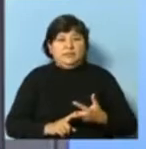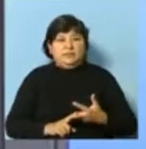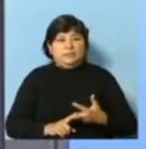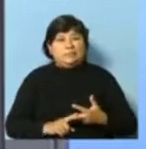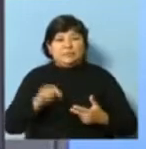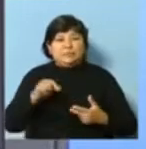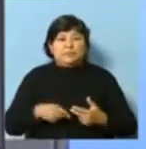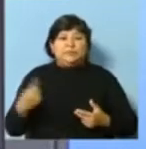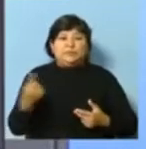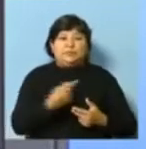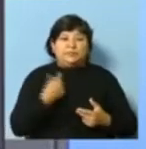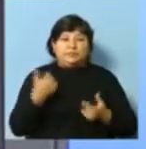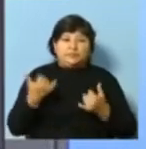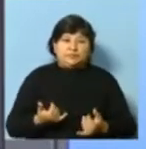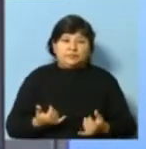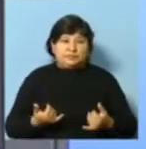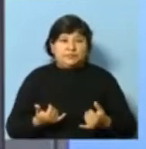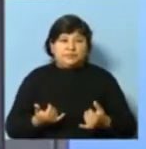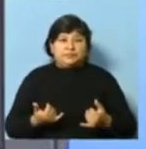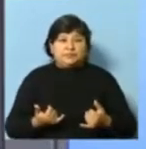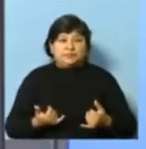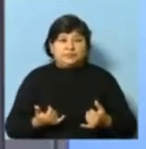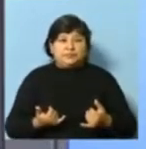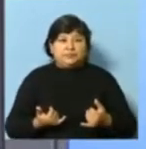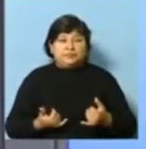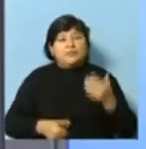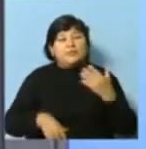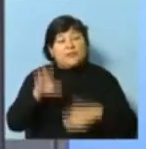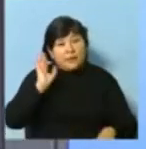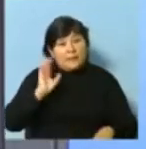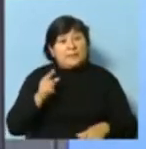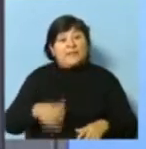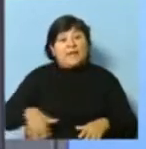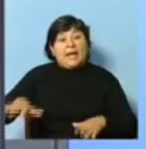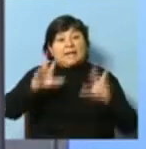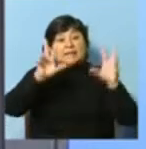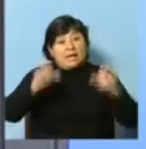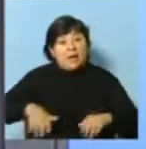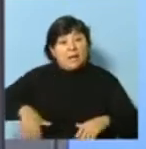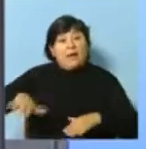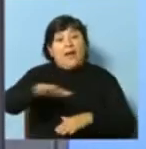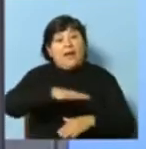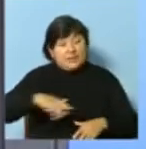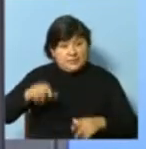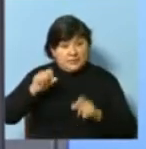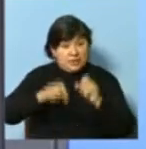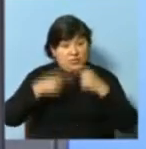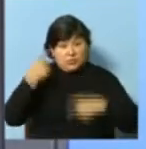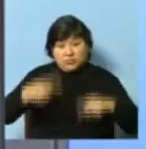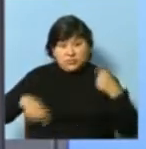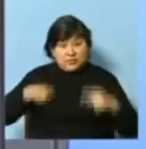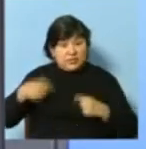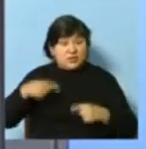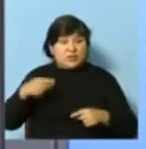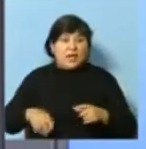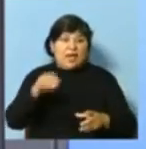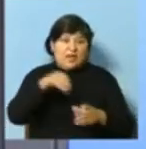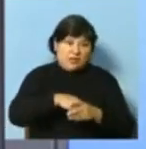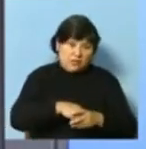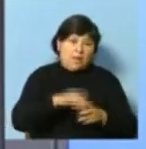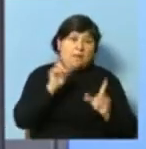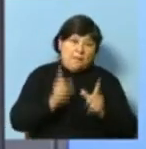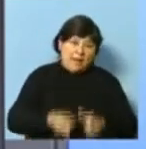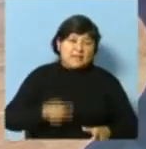centros y justamente abordamos temas sociales complementando todo lo que hace la provincia o el estado